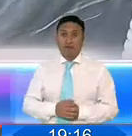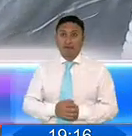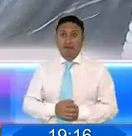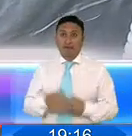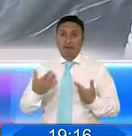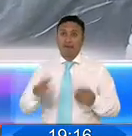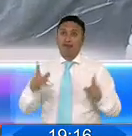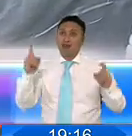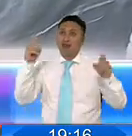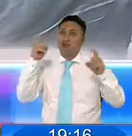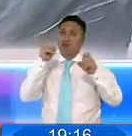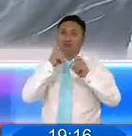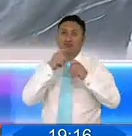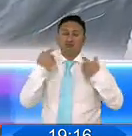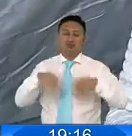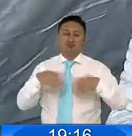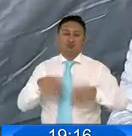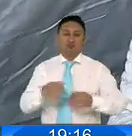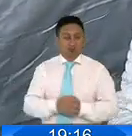difícil, muy complicado, pero